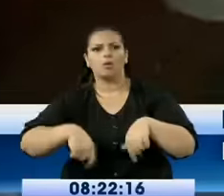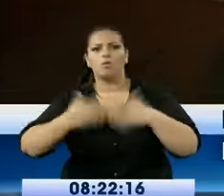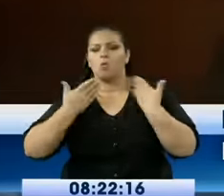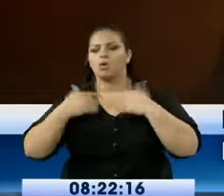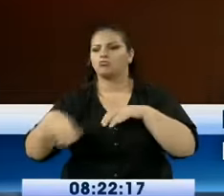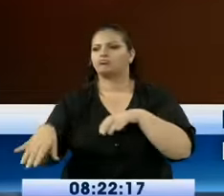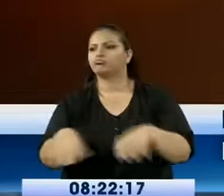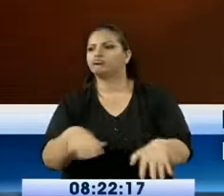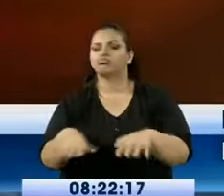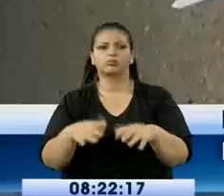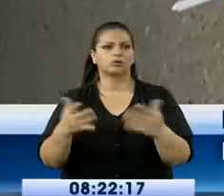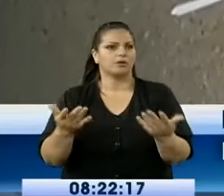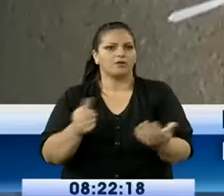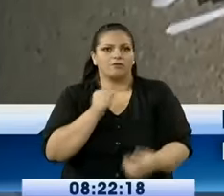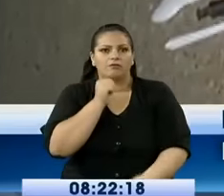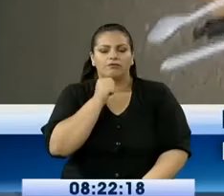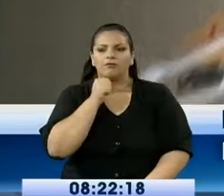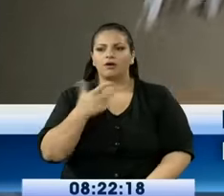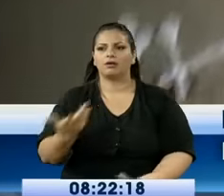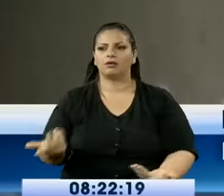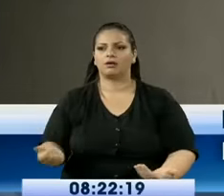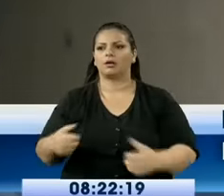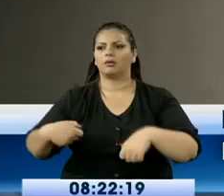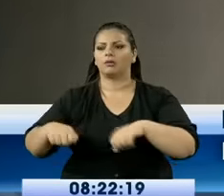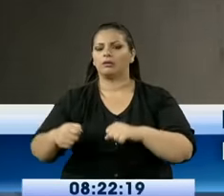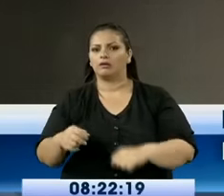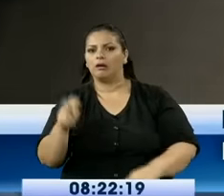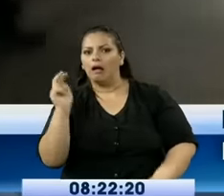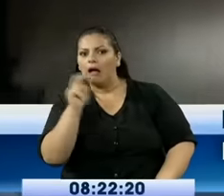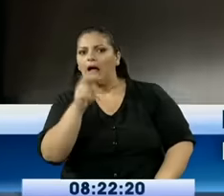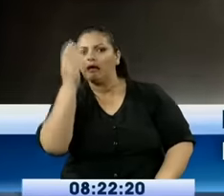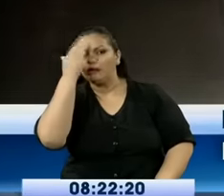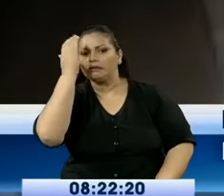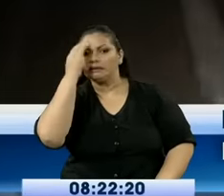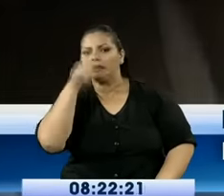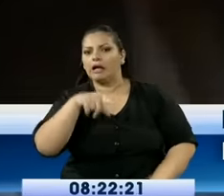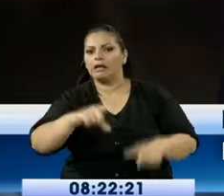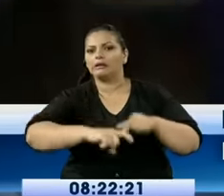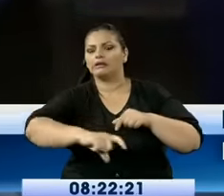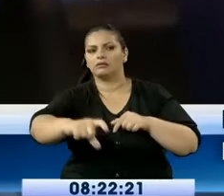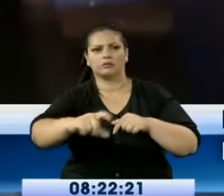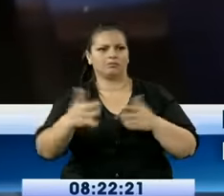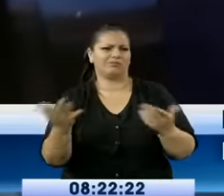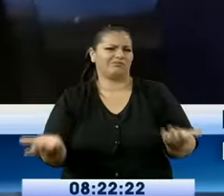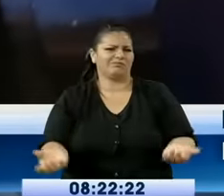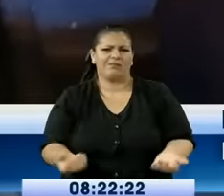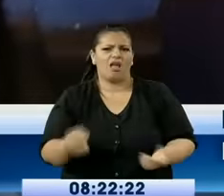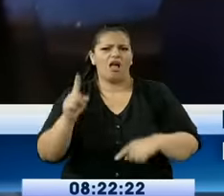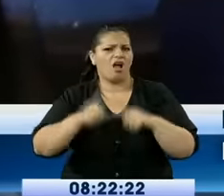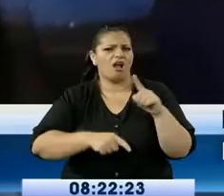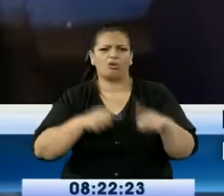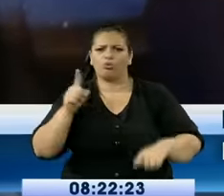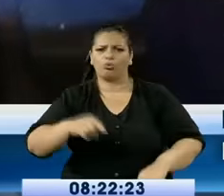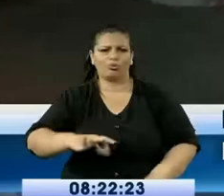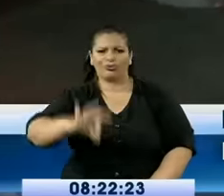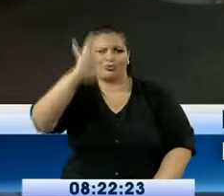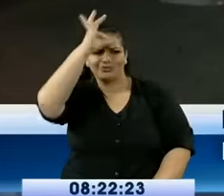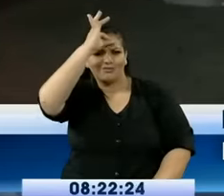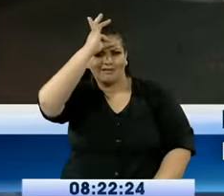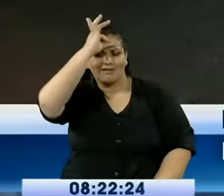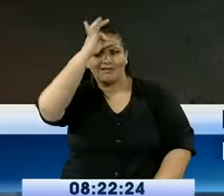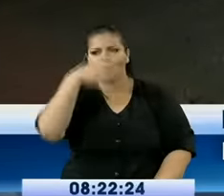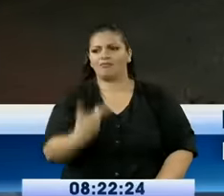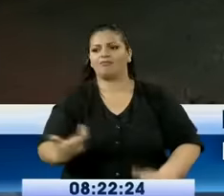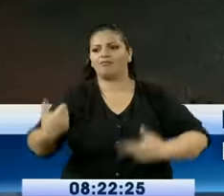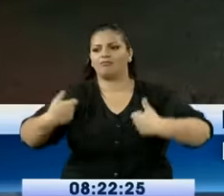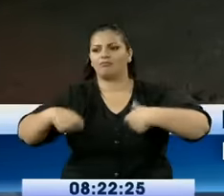turistas extranjeros. Porque todos tienen que venir de brujos, con la bolita mágica para saber dónde están esas trampas. ¡Trampas! Hugo, no perdamos la